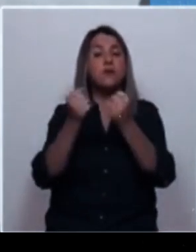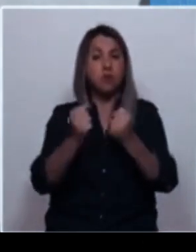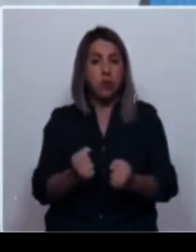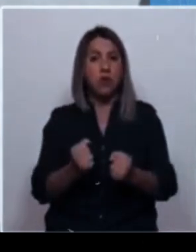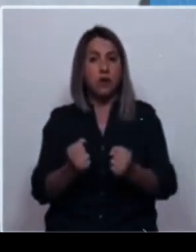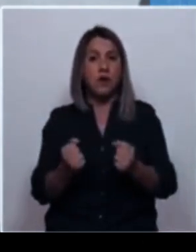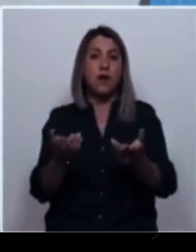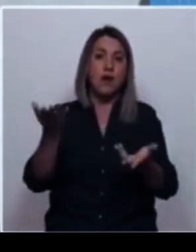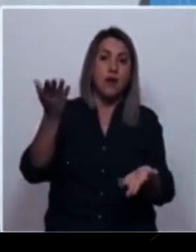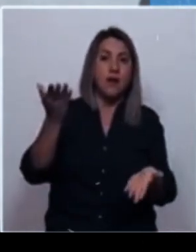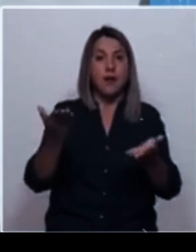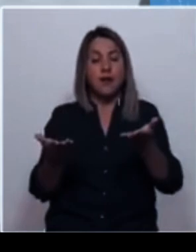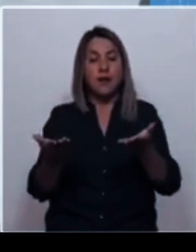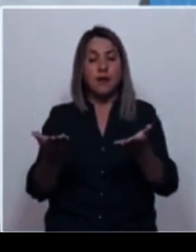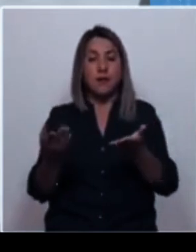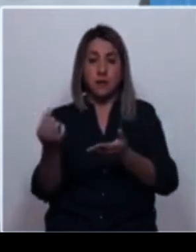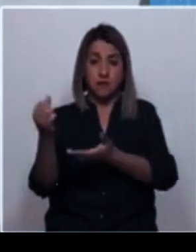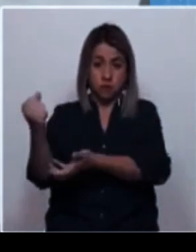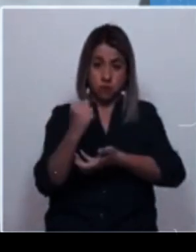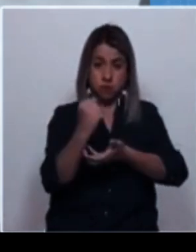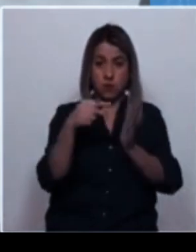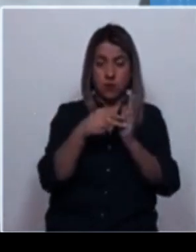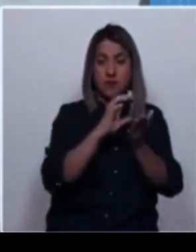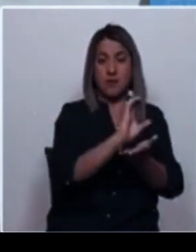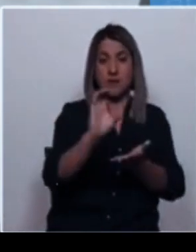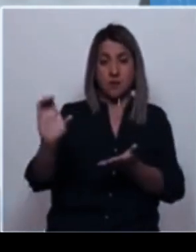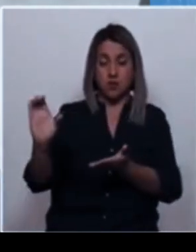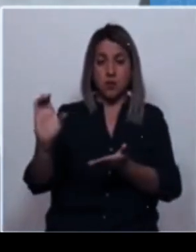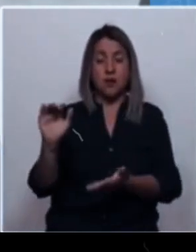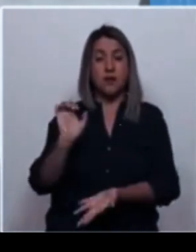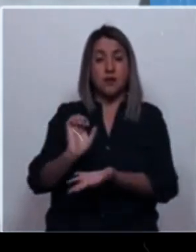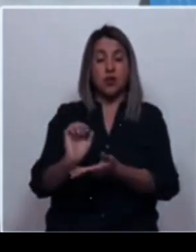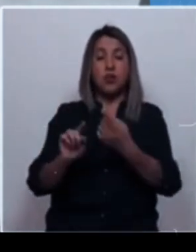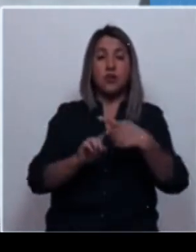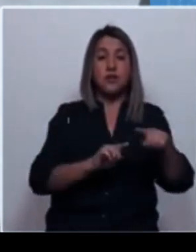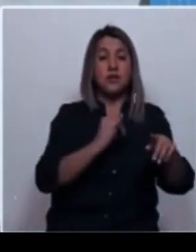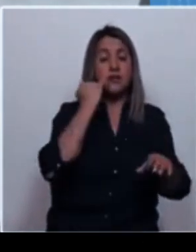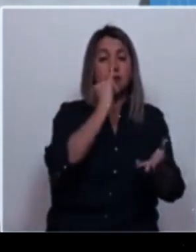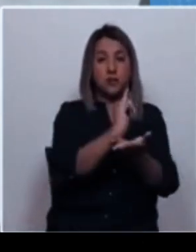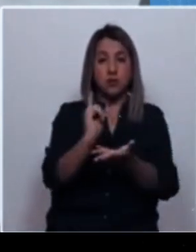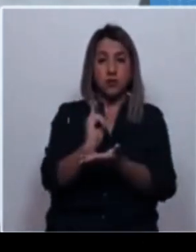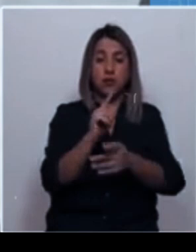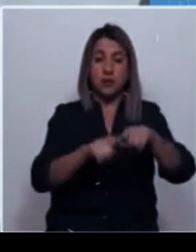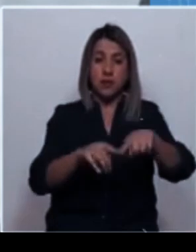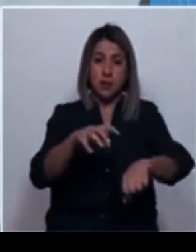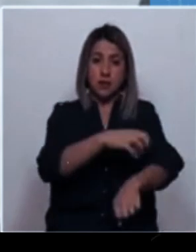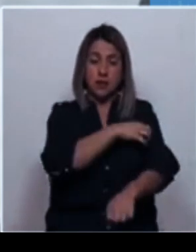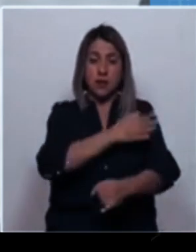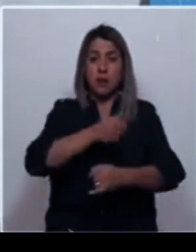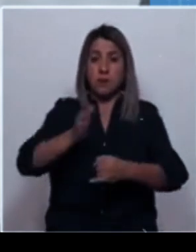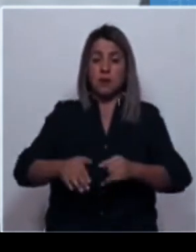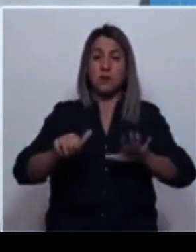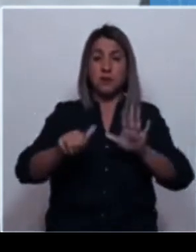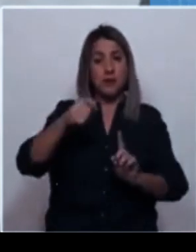y distribución de los ingresos fiscales entre las distintas entidades territoriales en un plazo máximo de seis meses